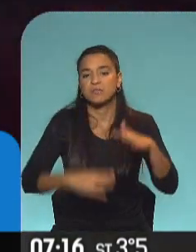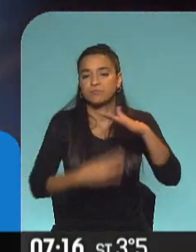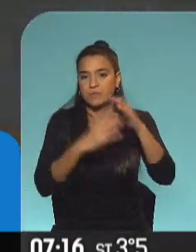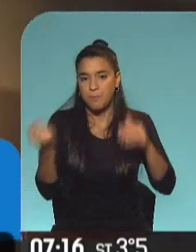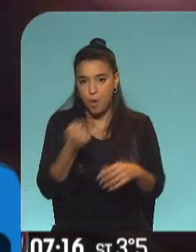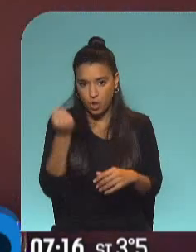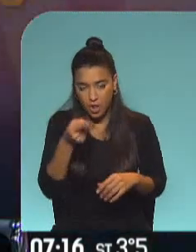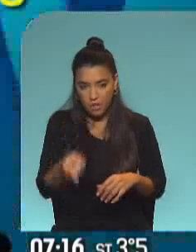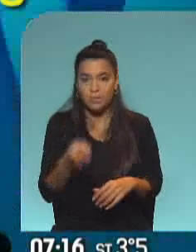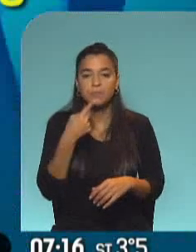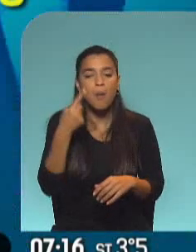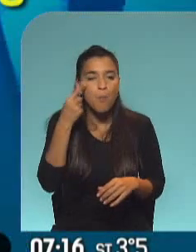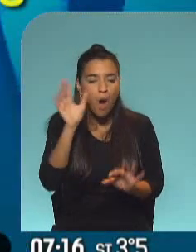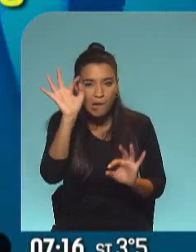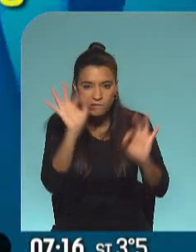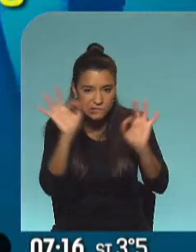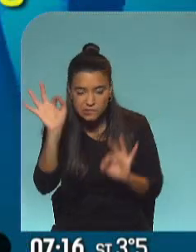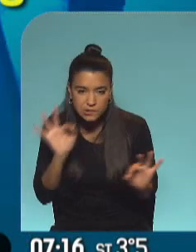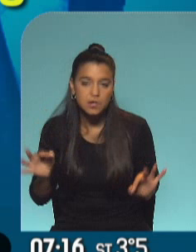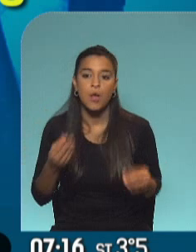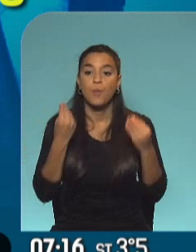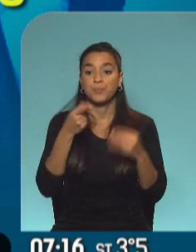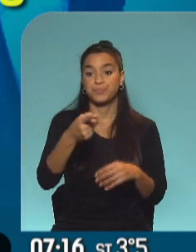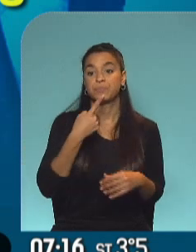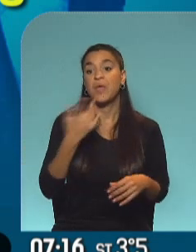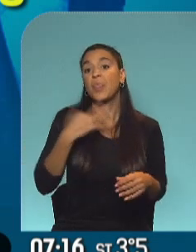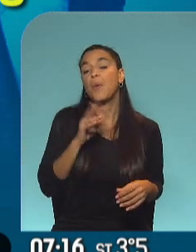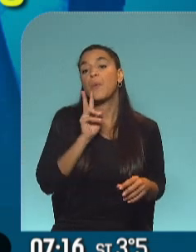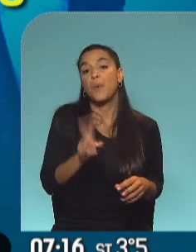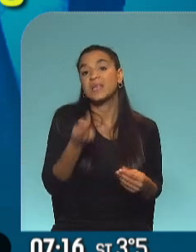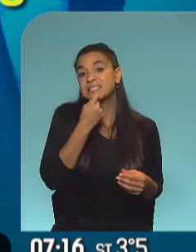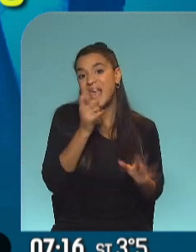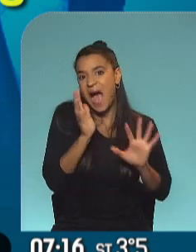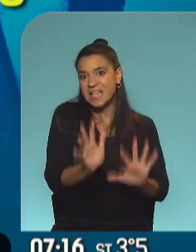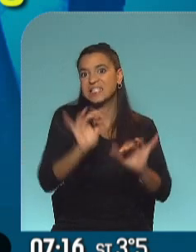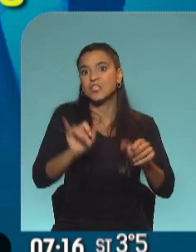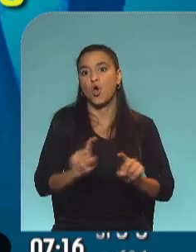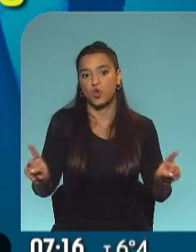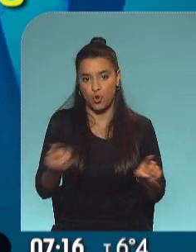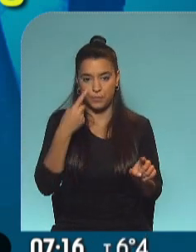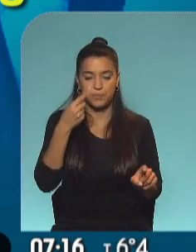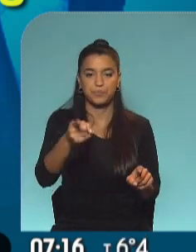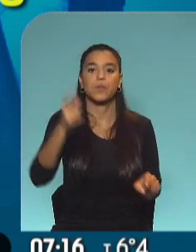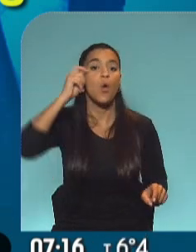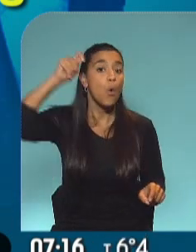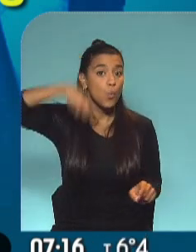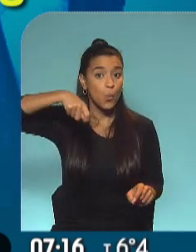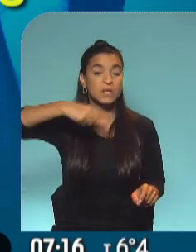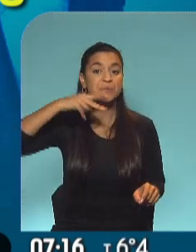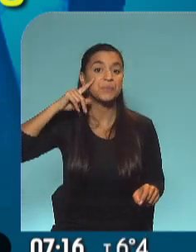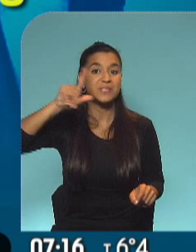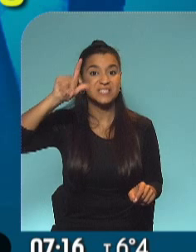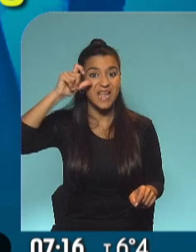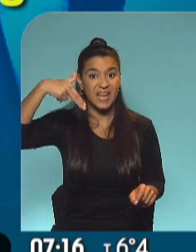vamos a intentar desmenuzar todo esto porque en rigor habrá que ver si esto es tan así. Según lo que dice el juez Villena,